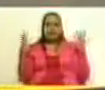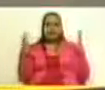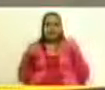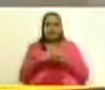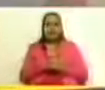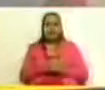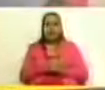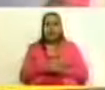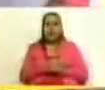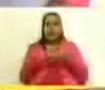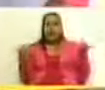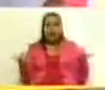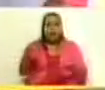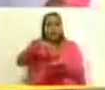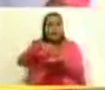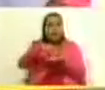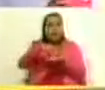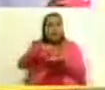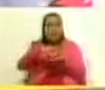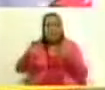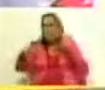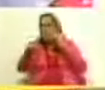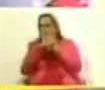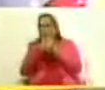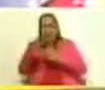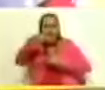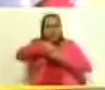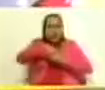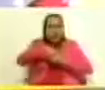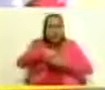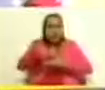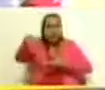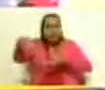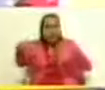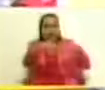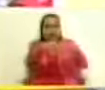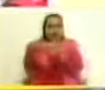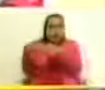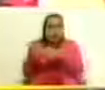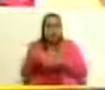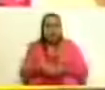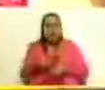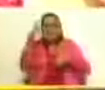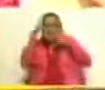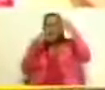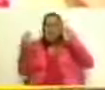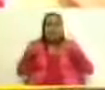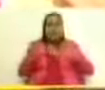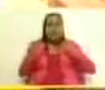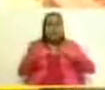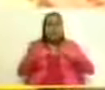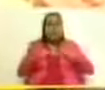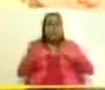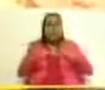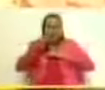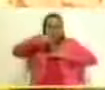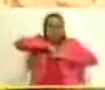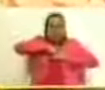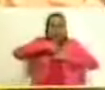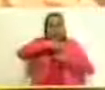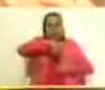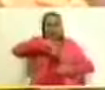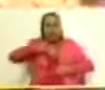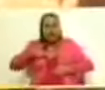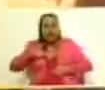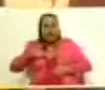presente como nunca antes en esta asamblea. Chávez está vivo en nosotros, en